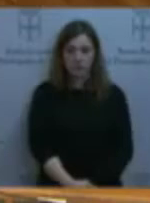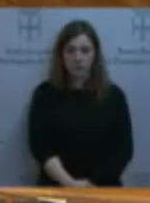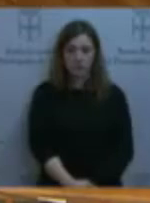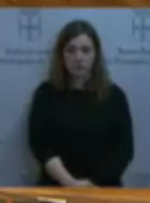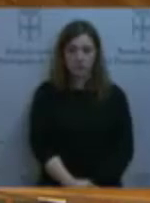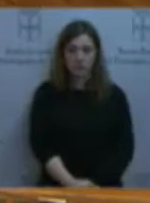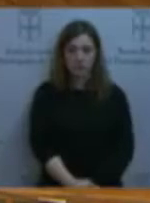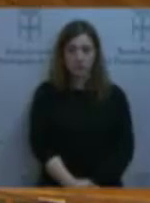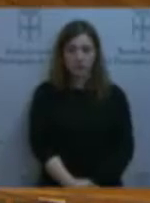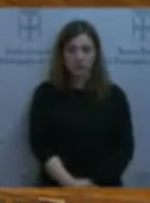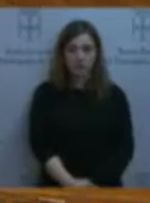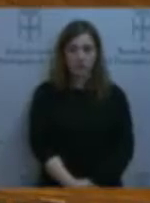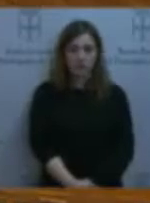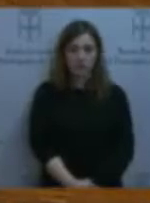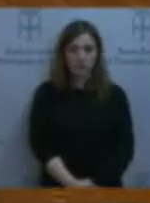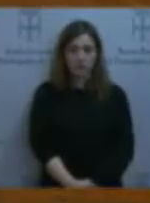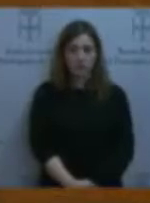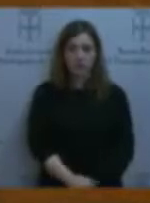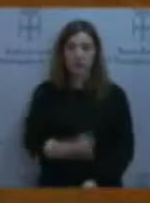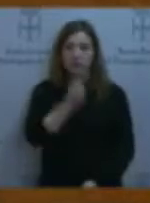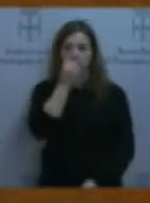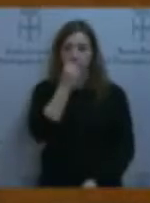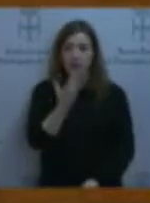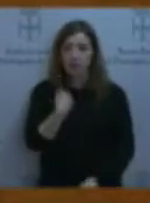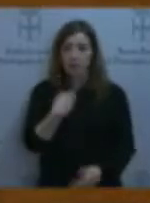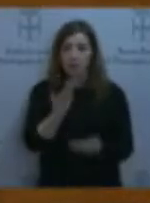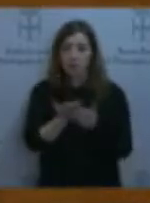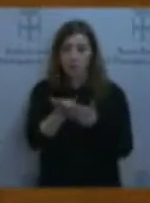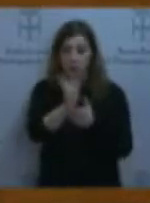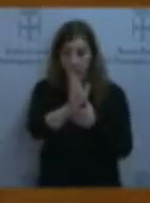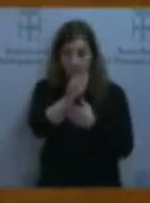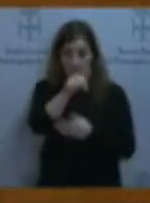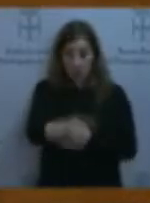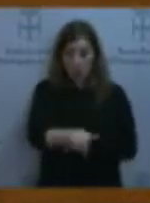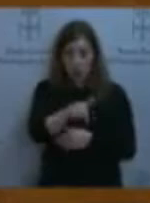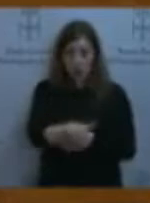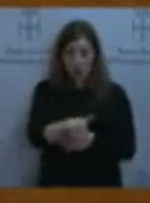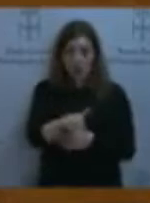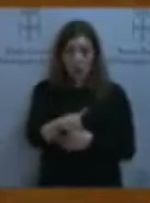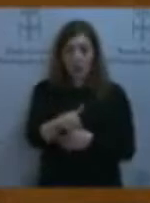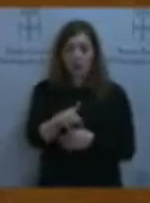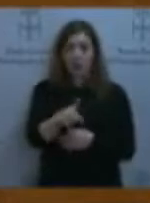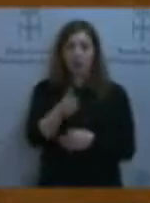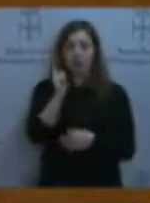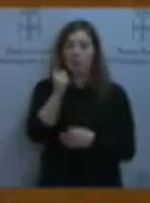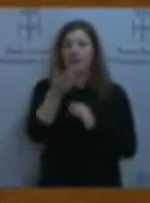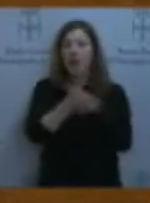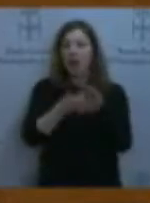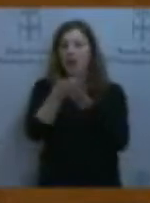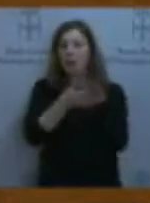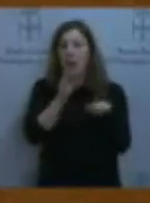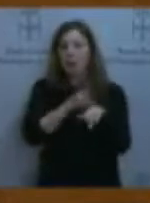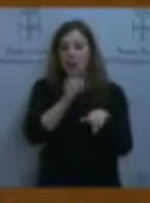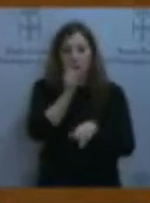Bien, con la propuesta que traemos non queremos falar solo de pediatría. Queremos ir bastante